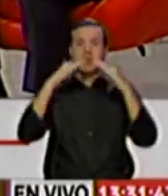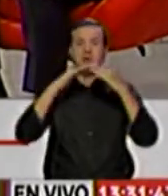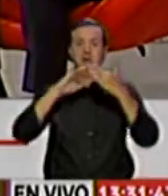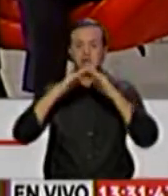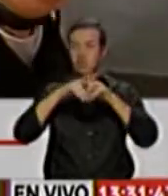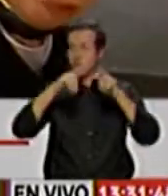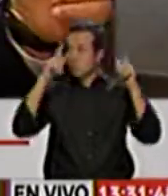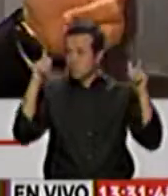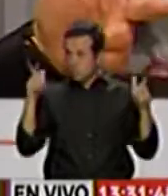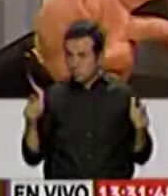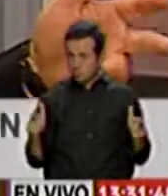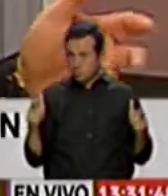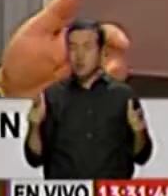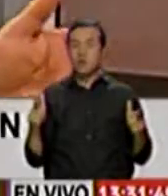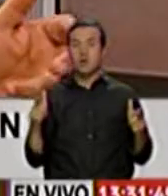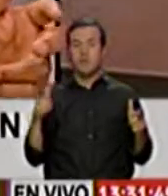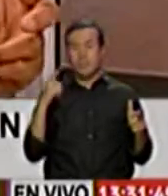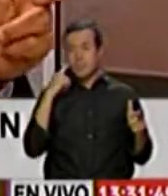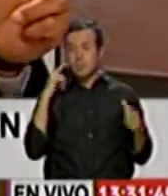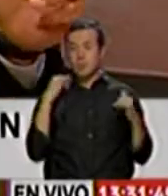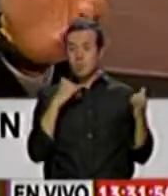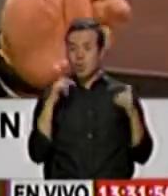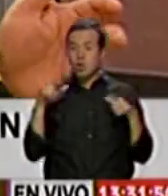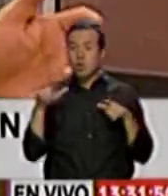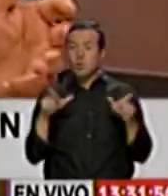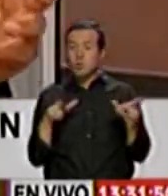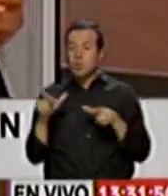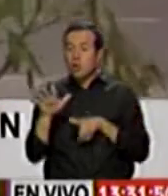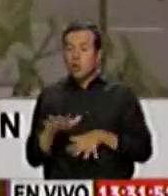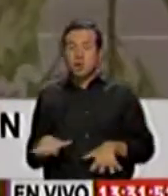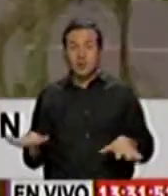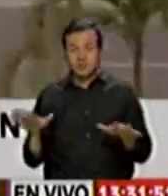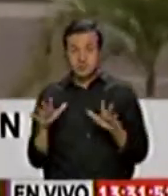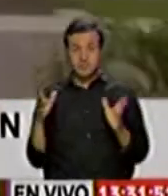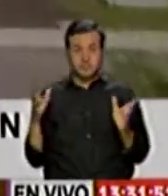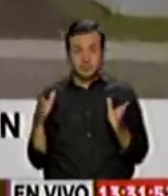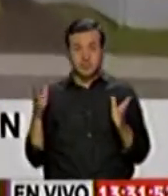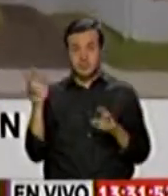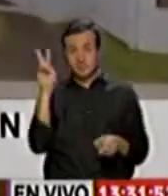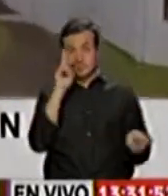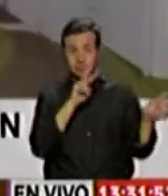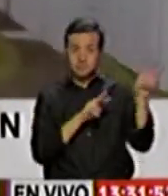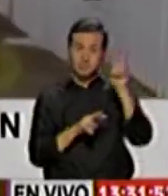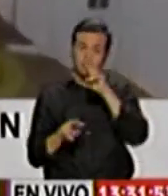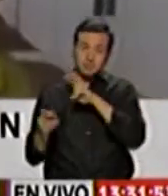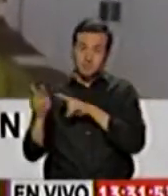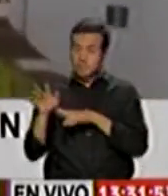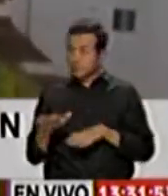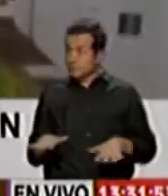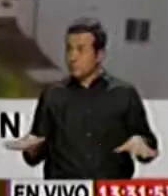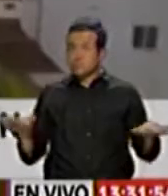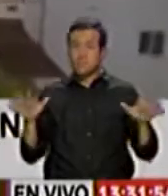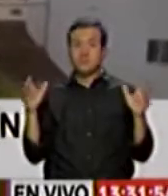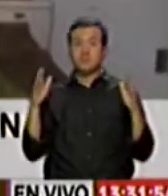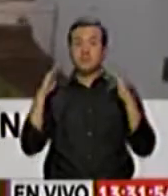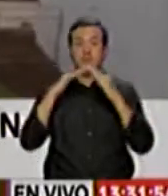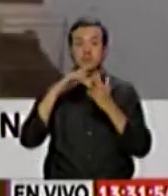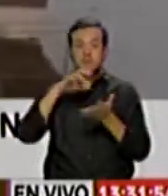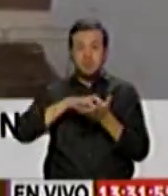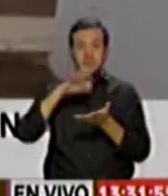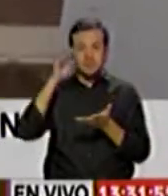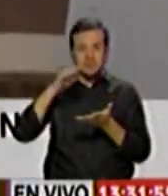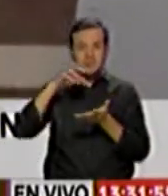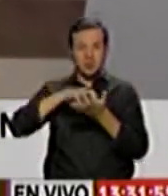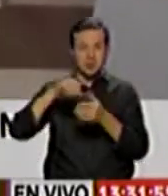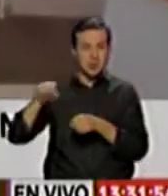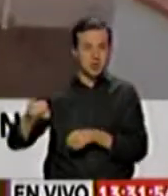comunal, intervenimos en las áreas de recreación, áreas verdes. En recorridos realizados por los conjuntos habitacionales en las provincias que fueron